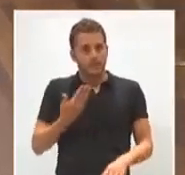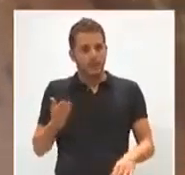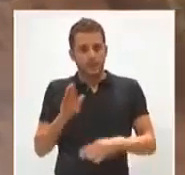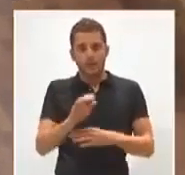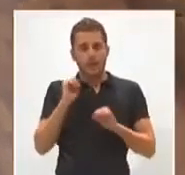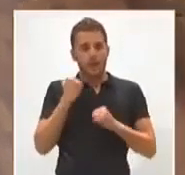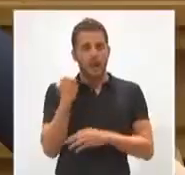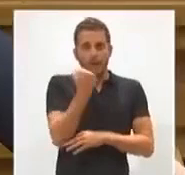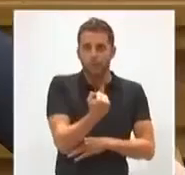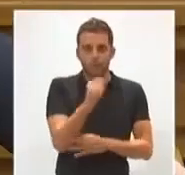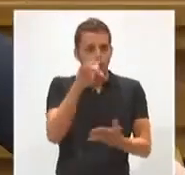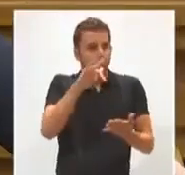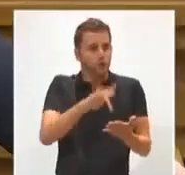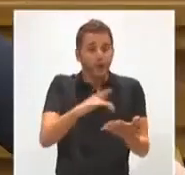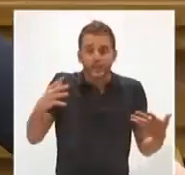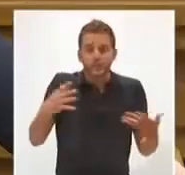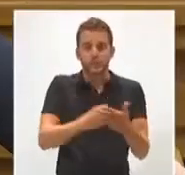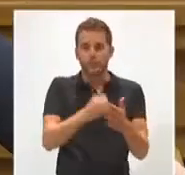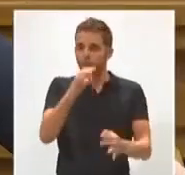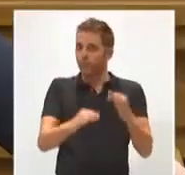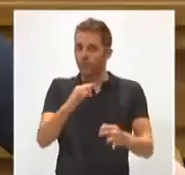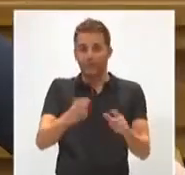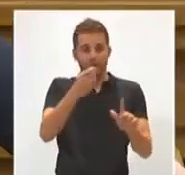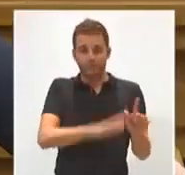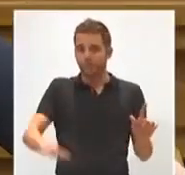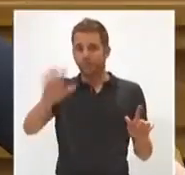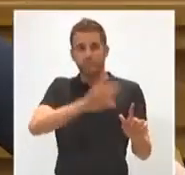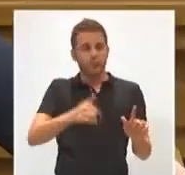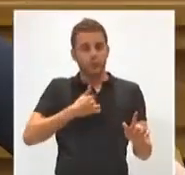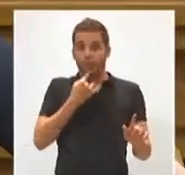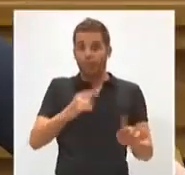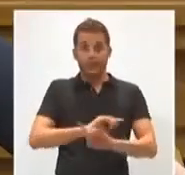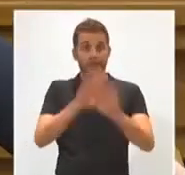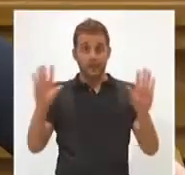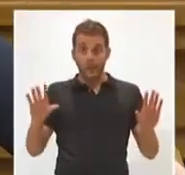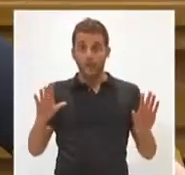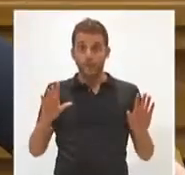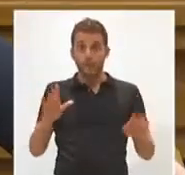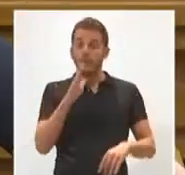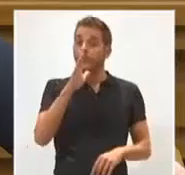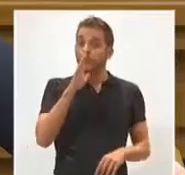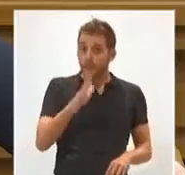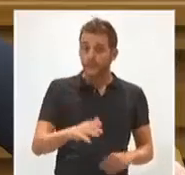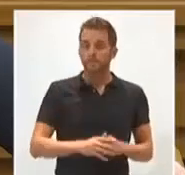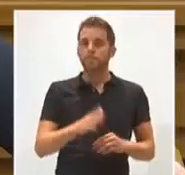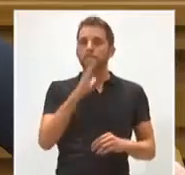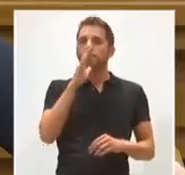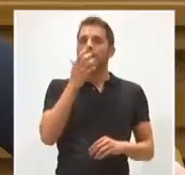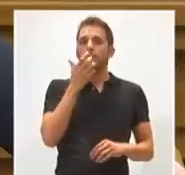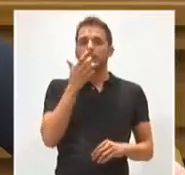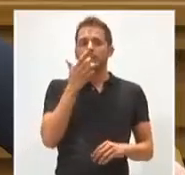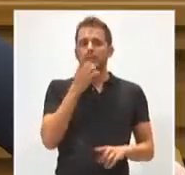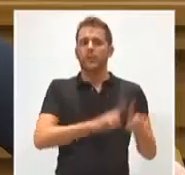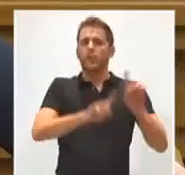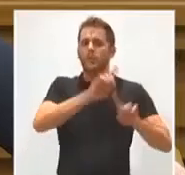nacional hasta el último juzgado este país lo dejó muy claro porque evidentemente si se producen anomalías